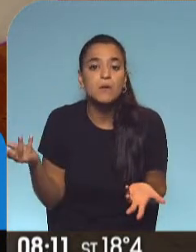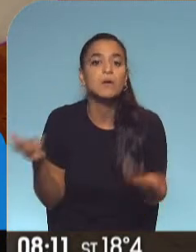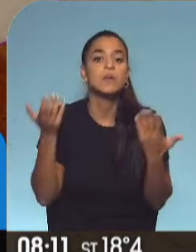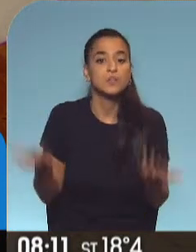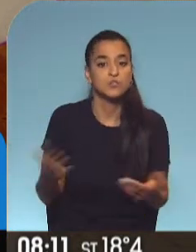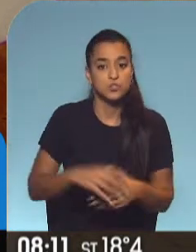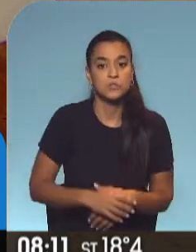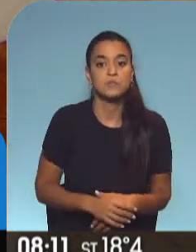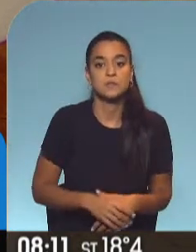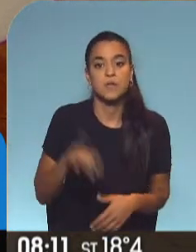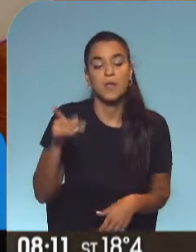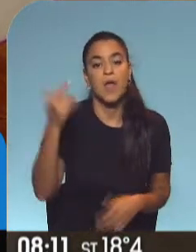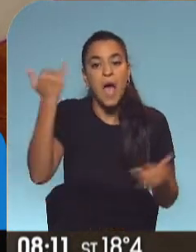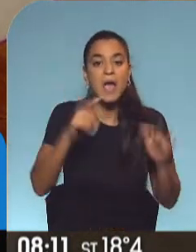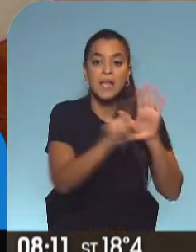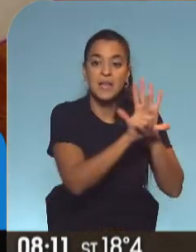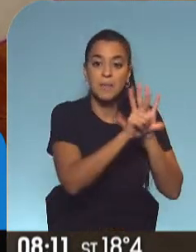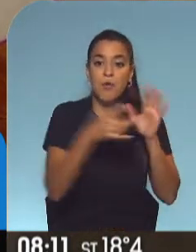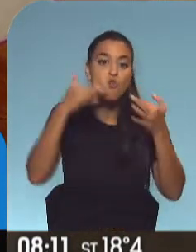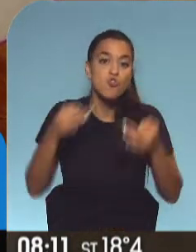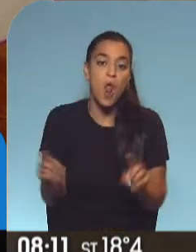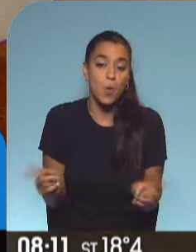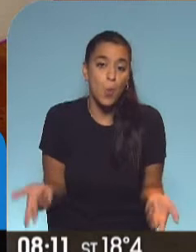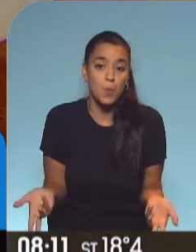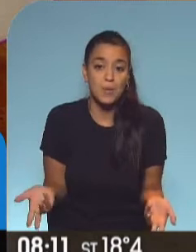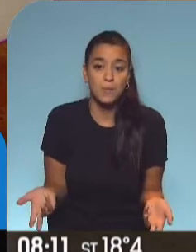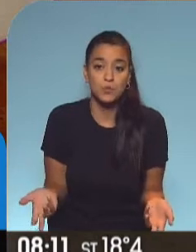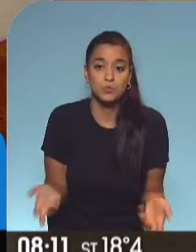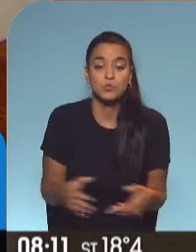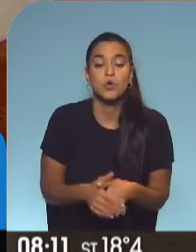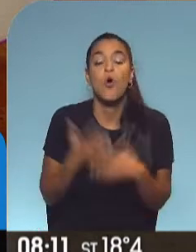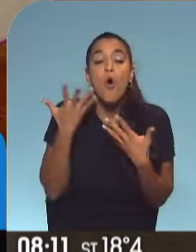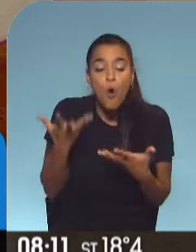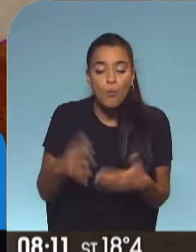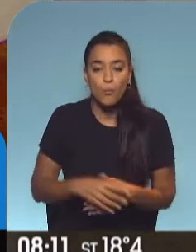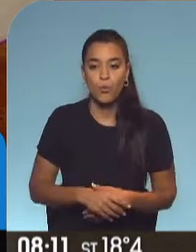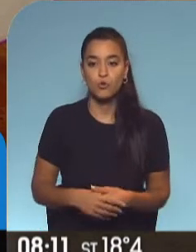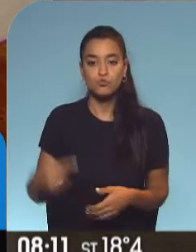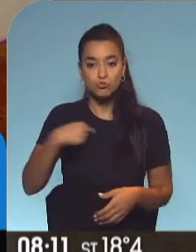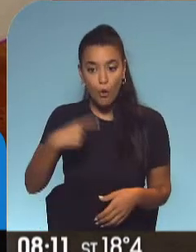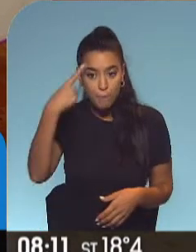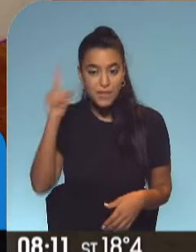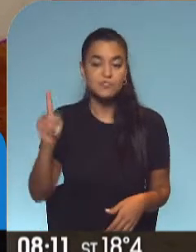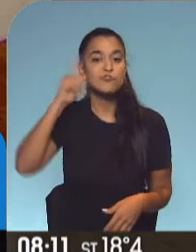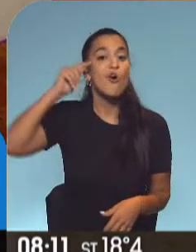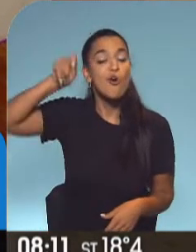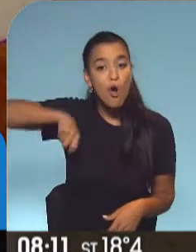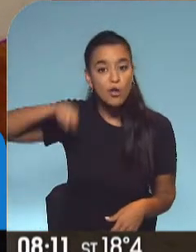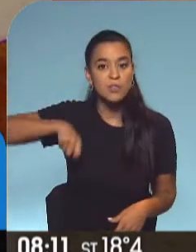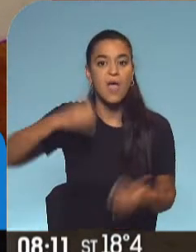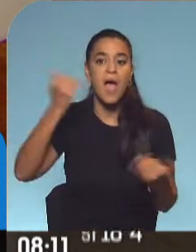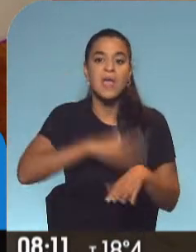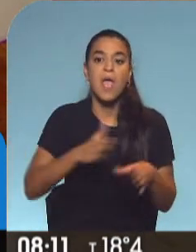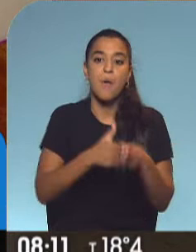son cosas de que tenemos las leyes, pero no las cumplimos. Y por supuesto que creo yo que la Corte, que ha tenido